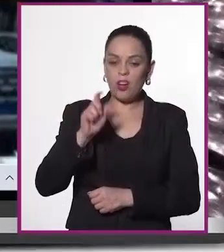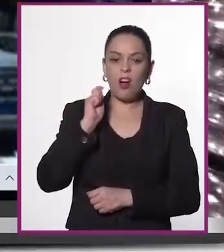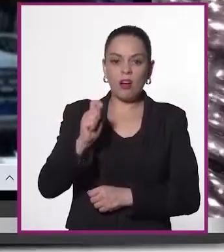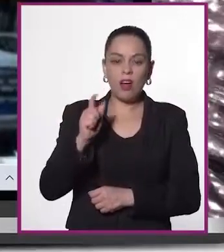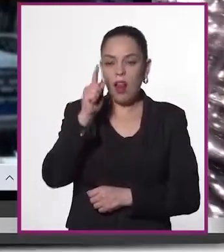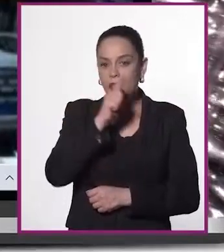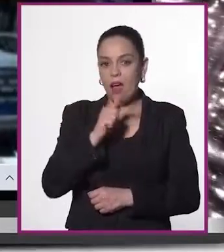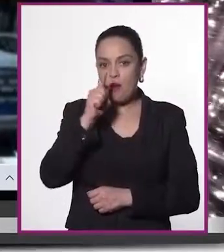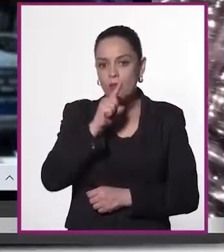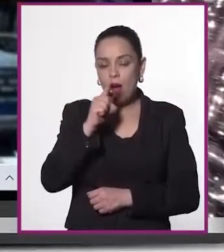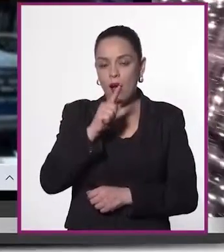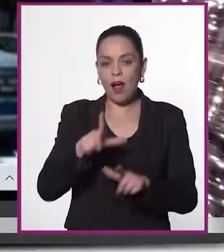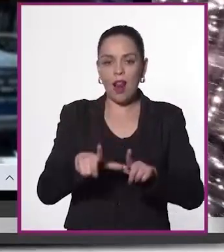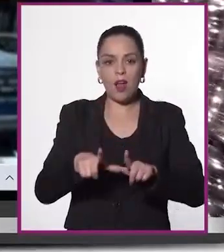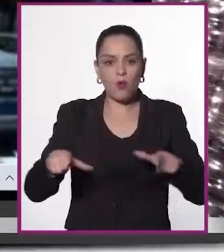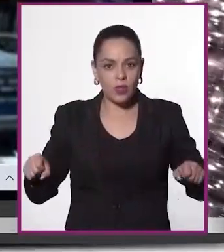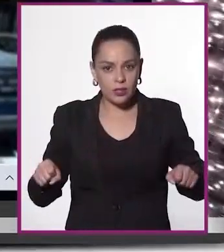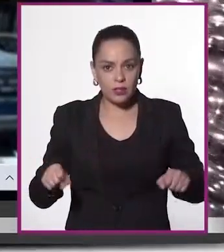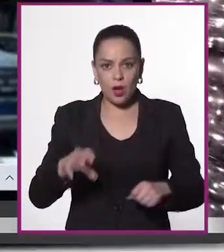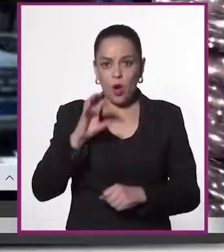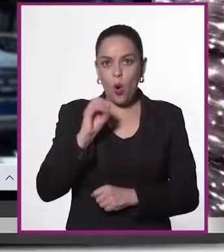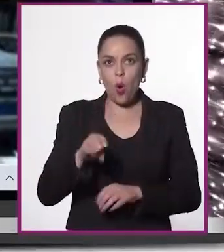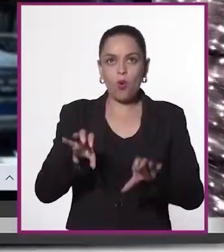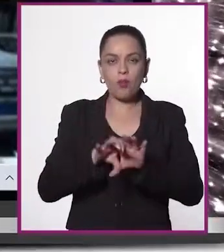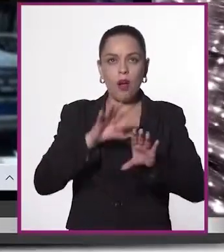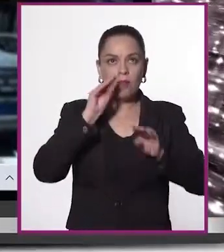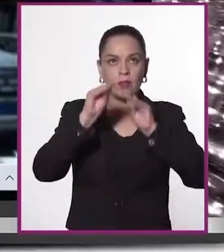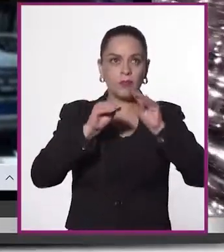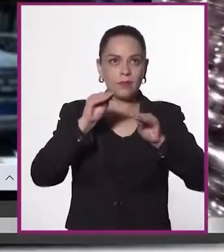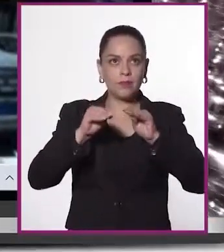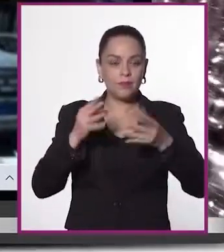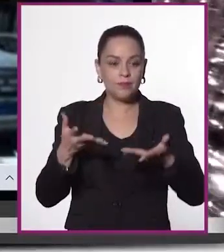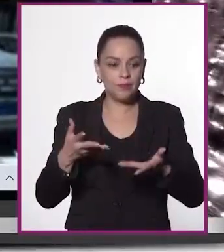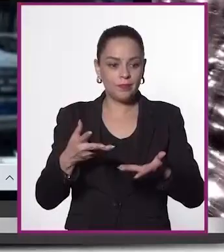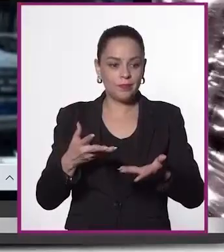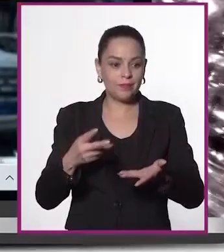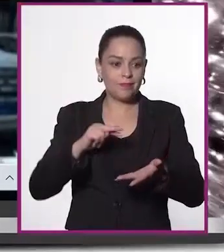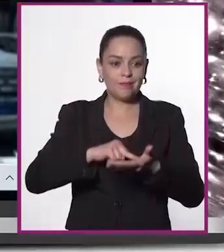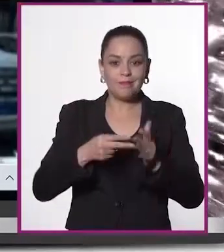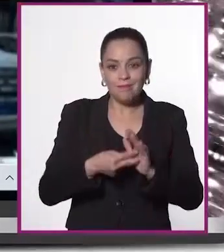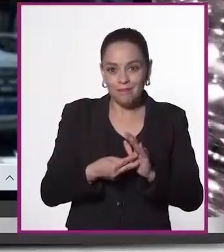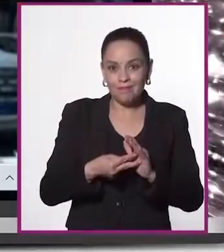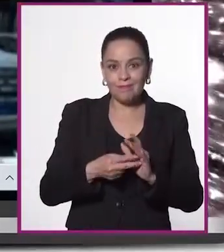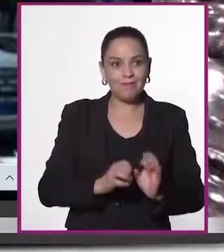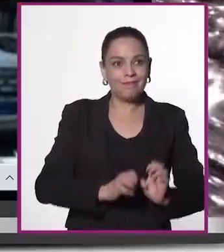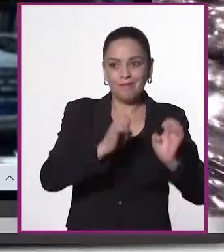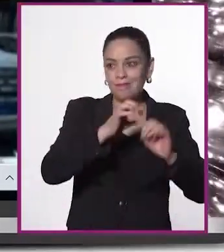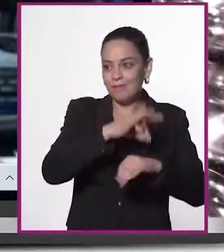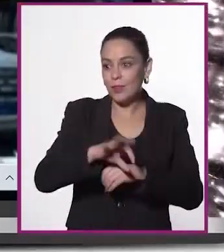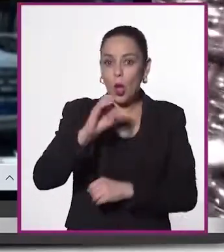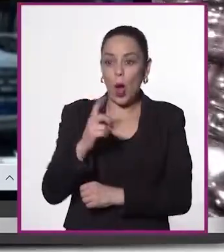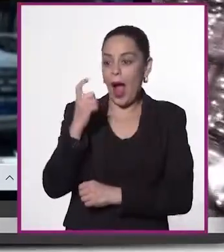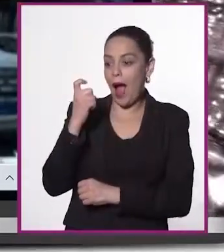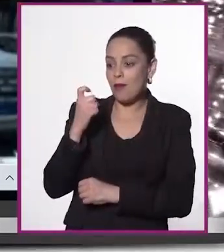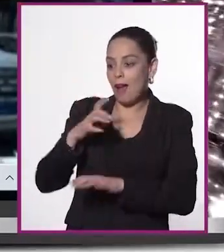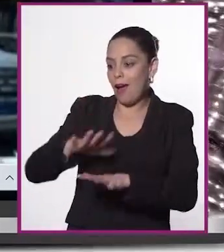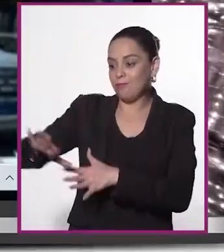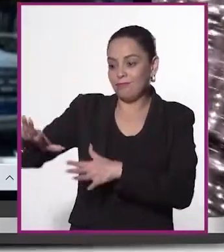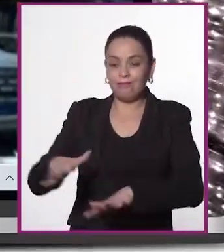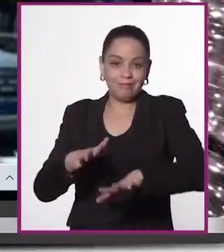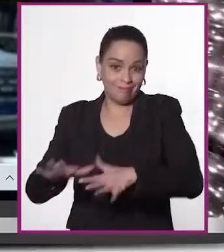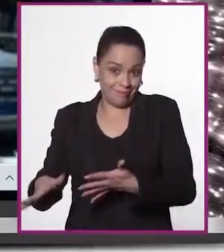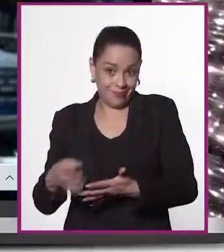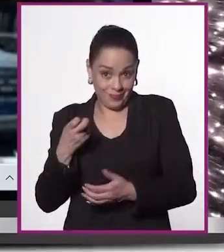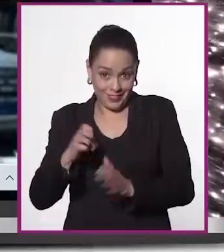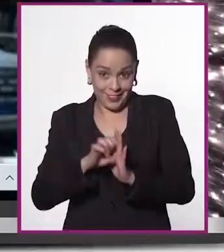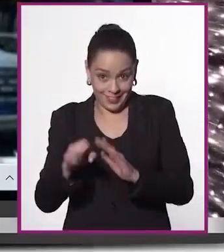lenguaje lingüístico o de una arquitectura arquitectónica o de un agua líquida, por ejemplo, ¿no? En realidad